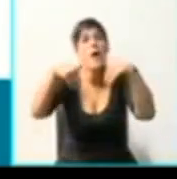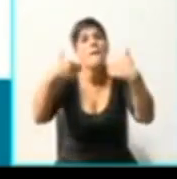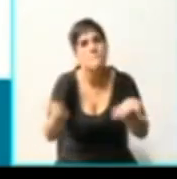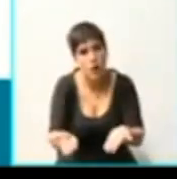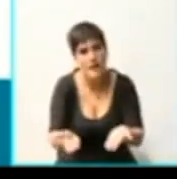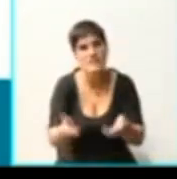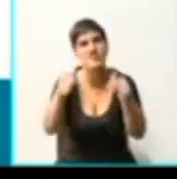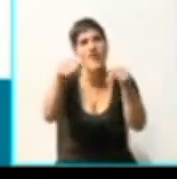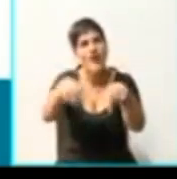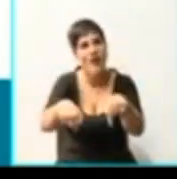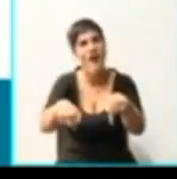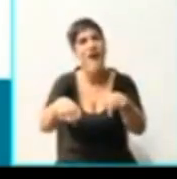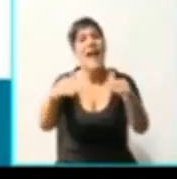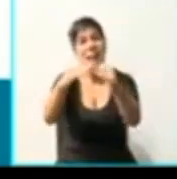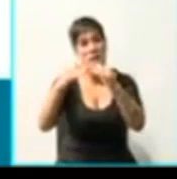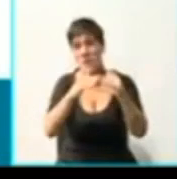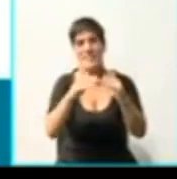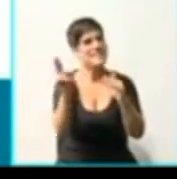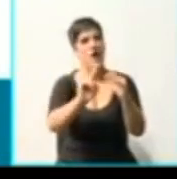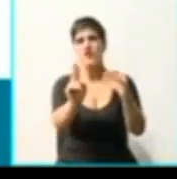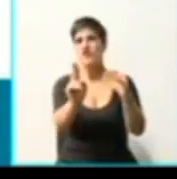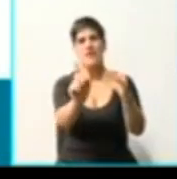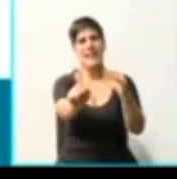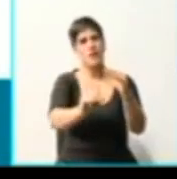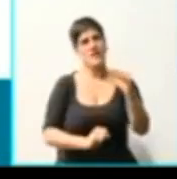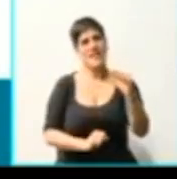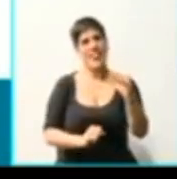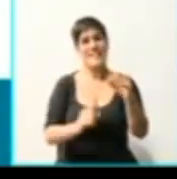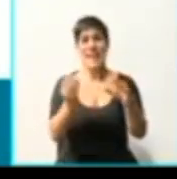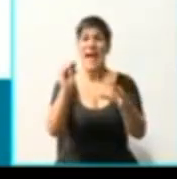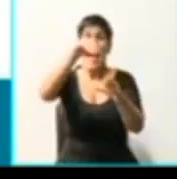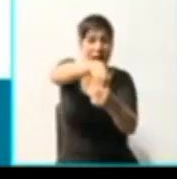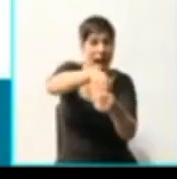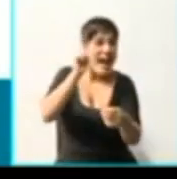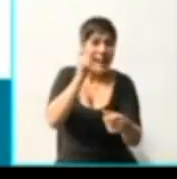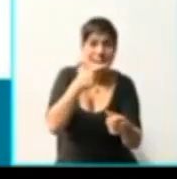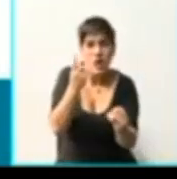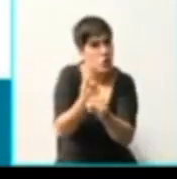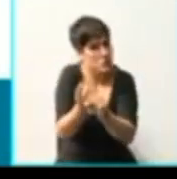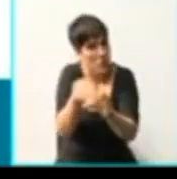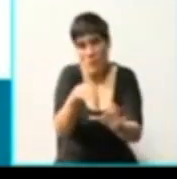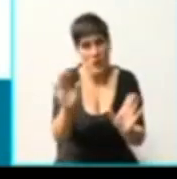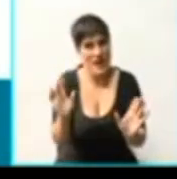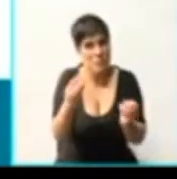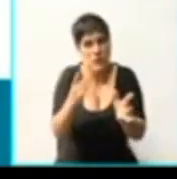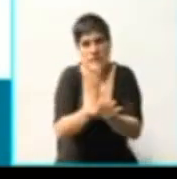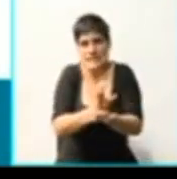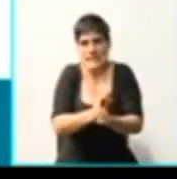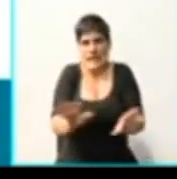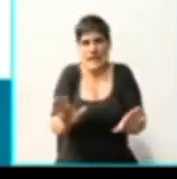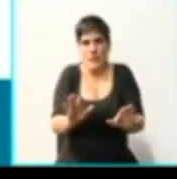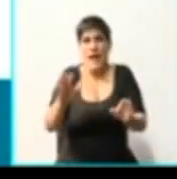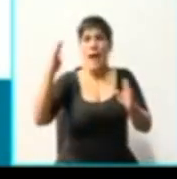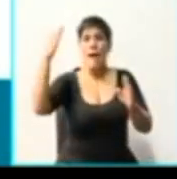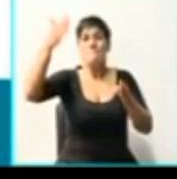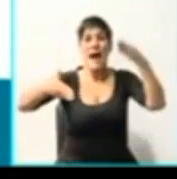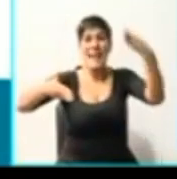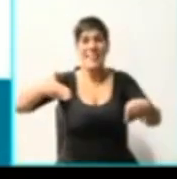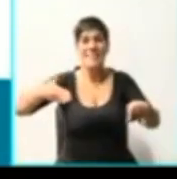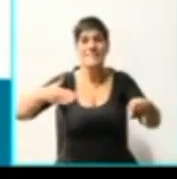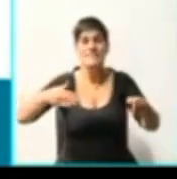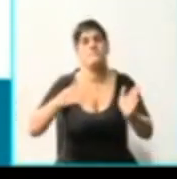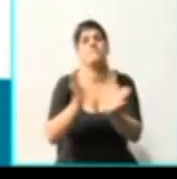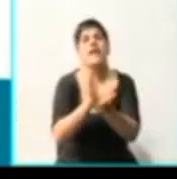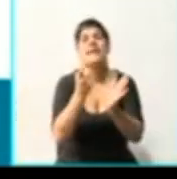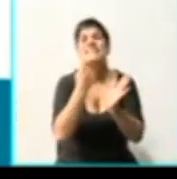no les autorizan el uso de gas natural. Las paredes exteriores son de chapa, hay ventanales de vidrio